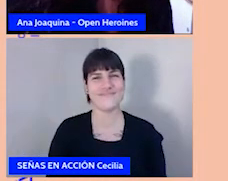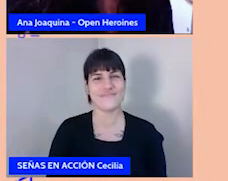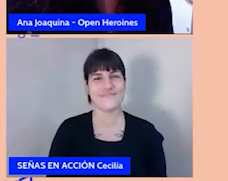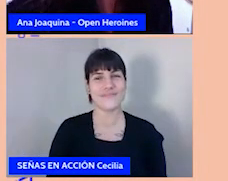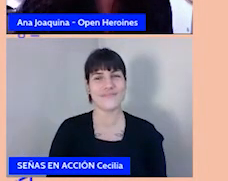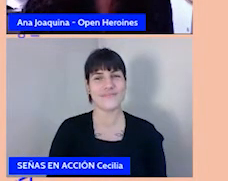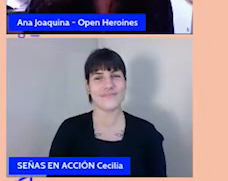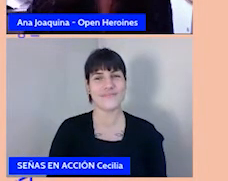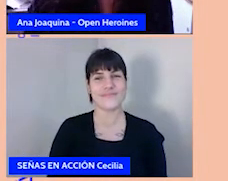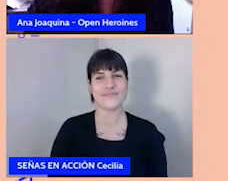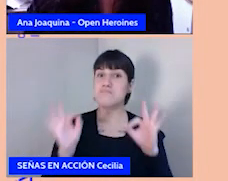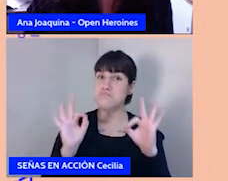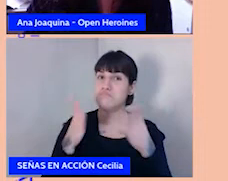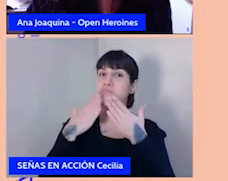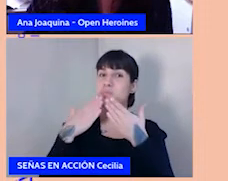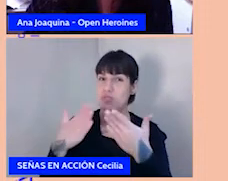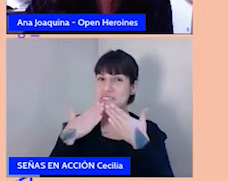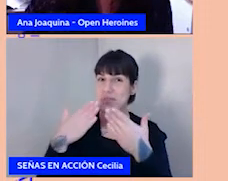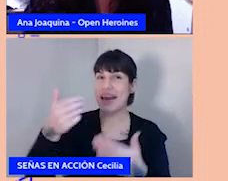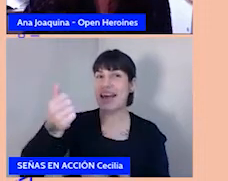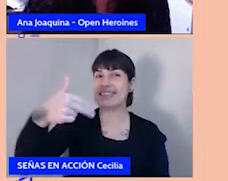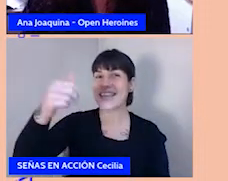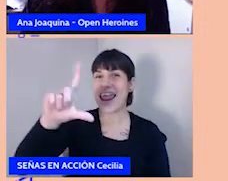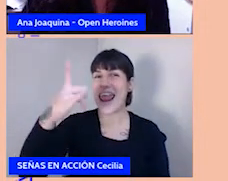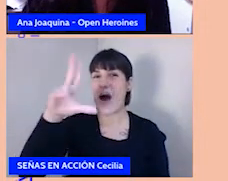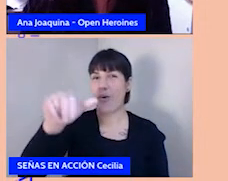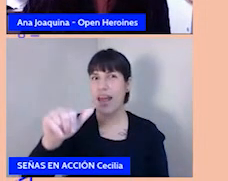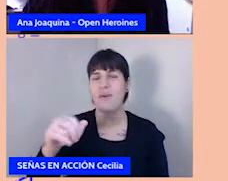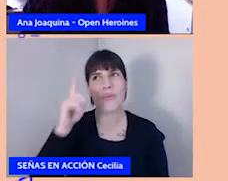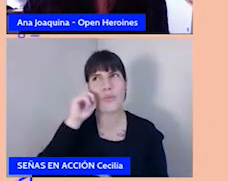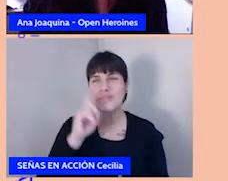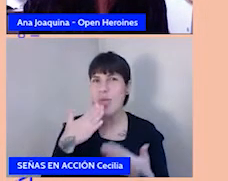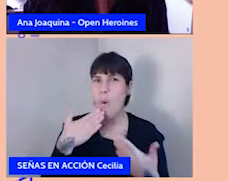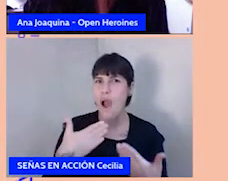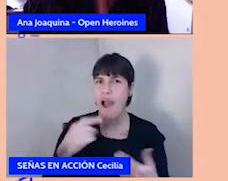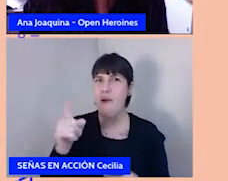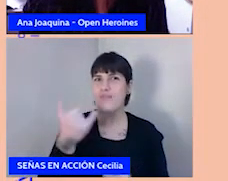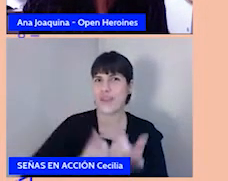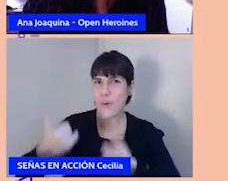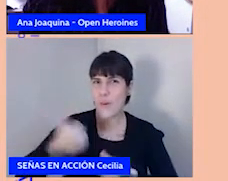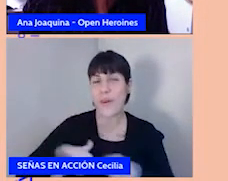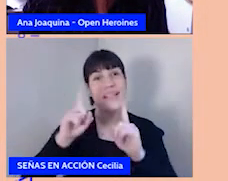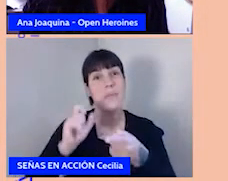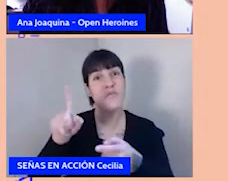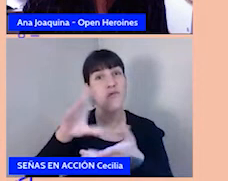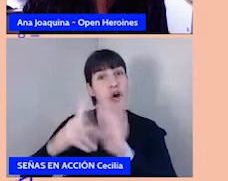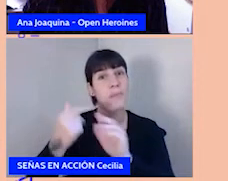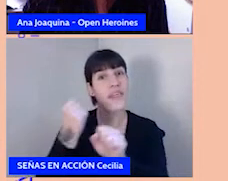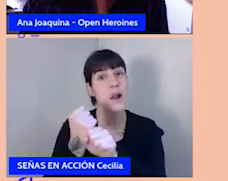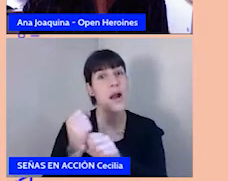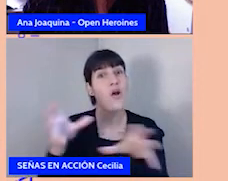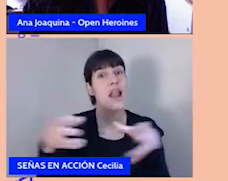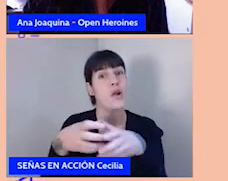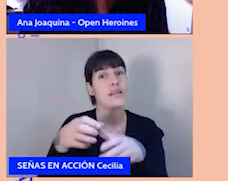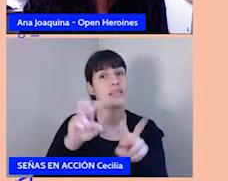Muchísimas gracias, Ana Laura. Está increíble todo lo que nos cuentas y también cómo es que actúa la organización. Igual ahorita vamos